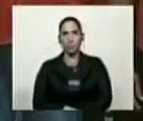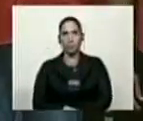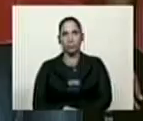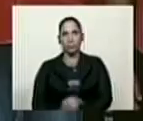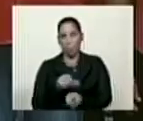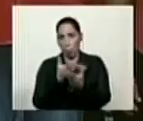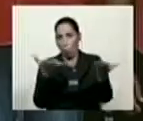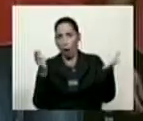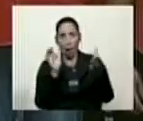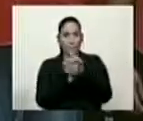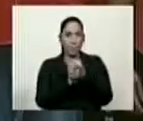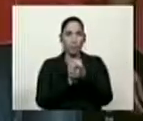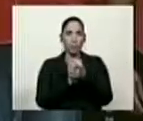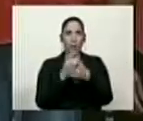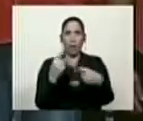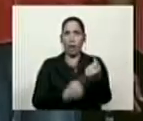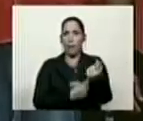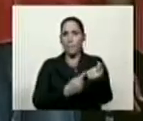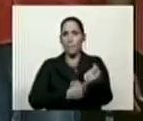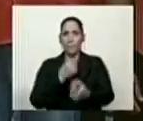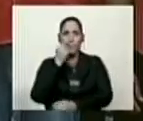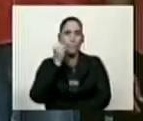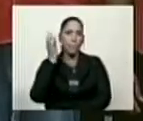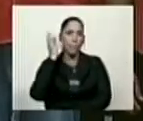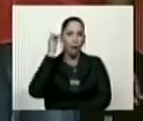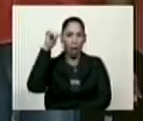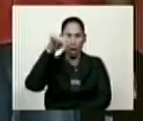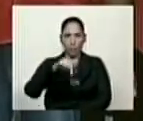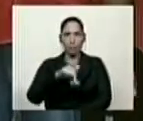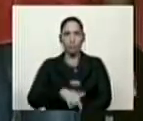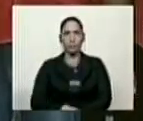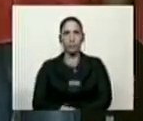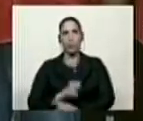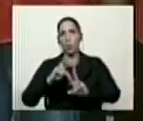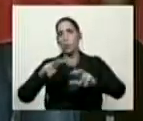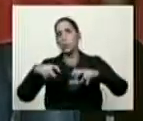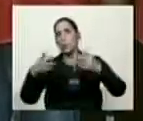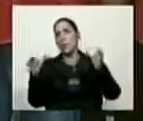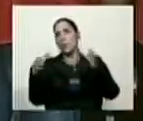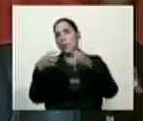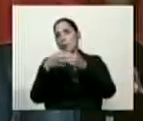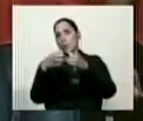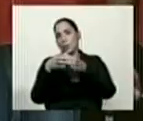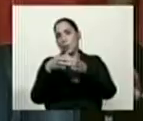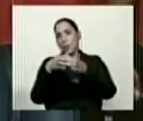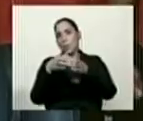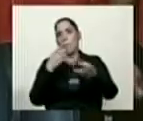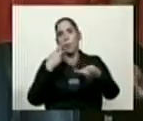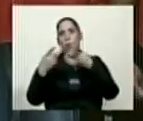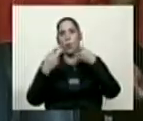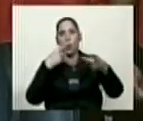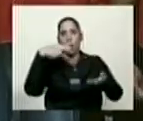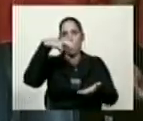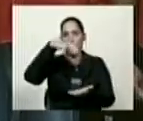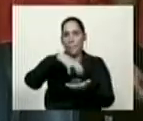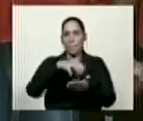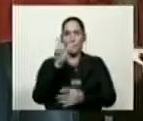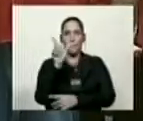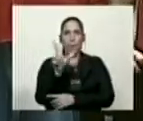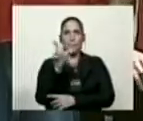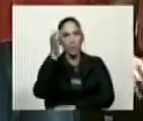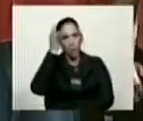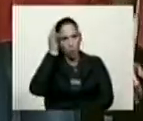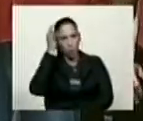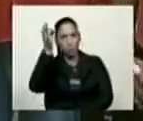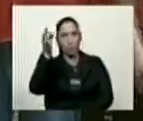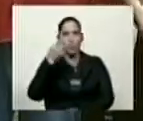Ustedes, compañeros, hermanas y hermanos que están acá, del nuevo equipo político estadal del partido, del Consejo Político